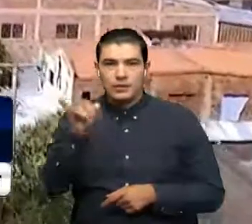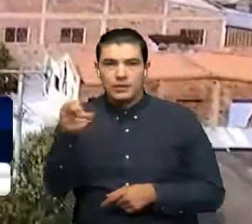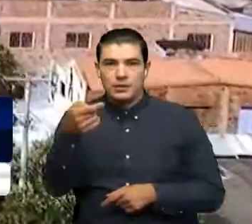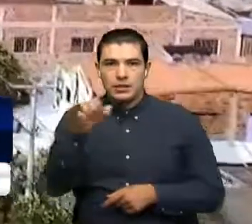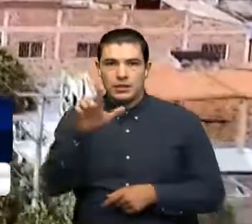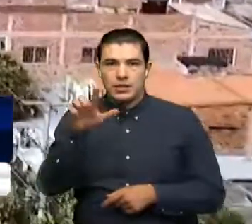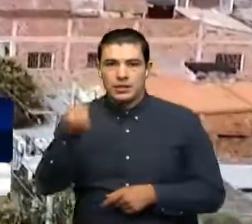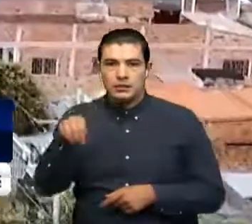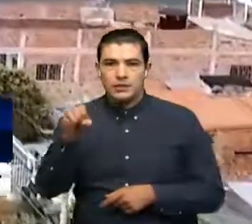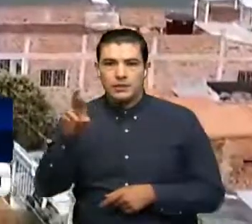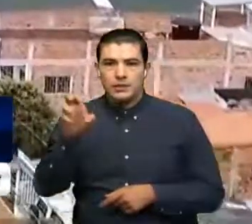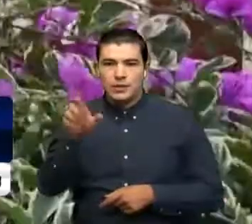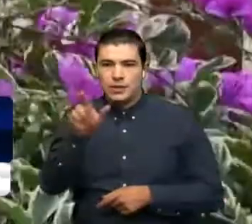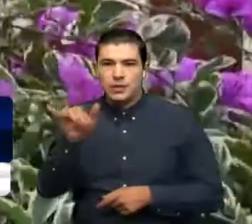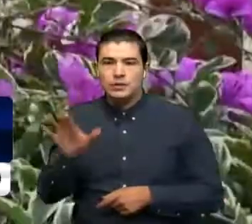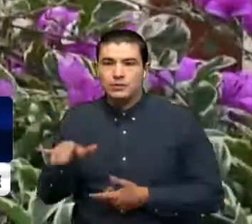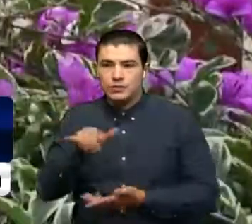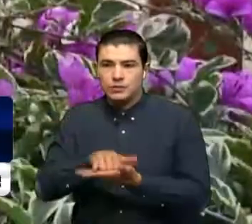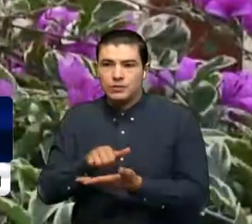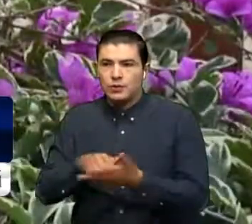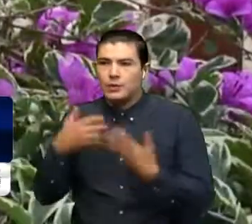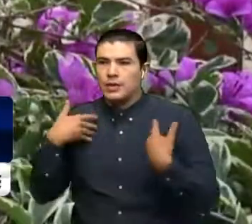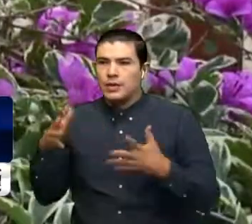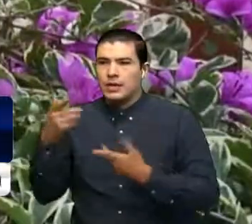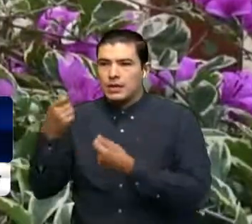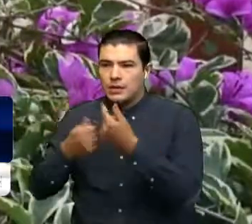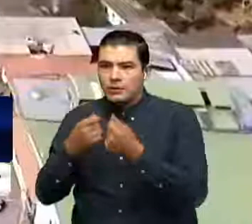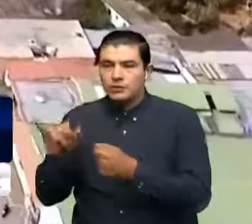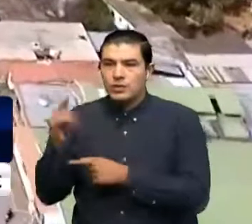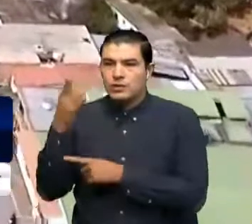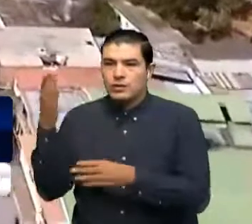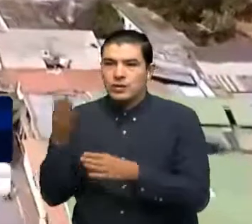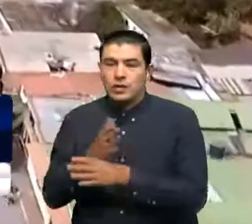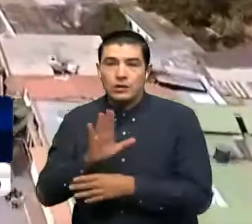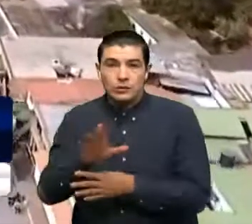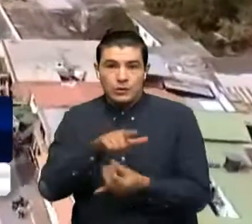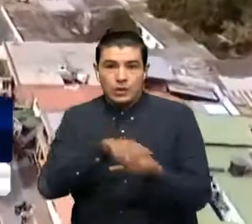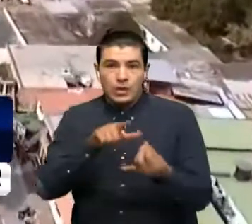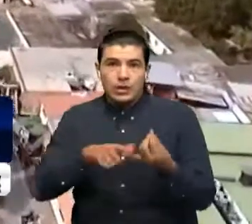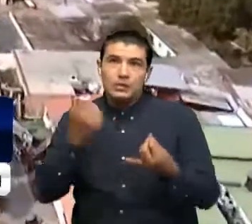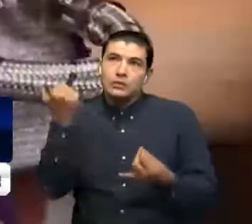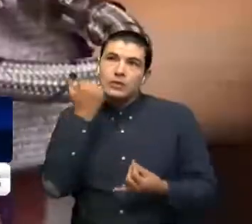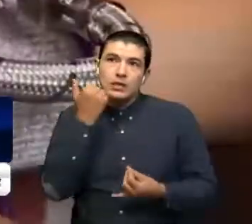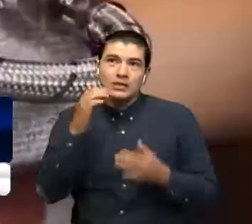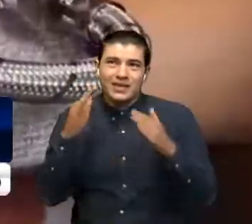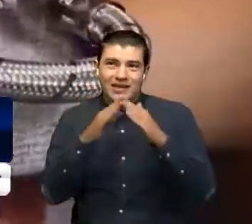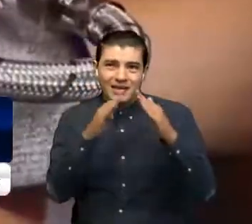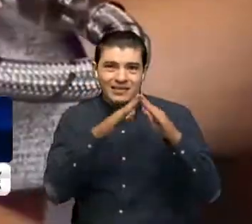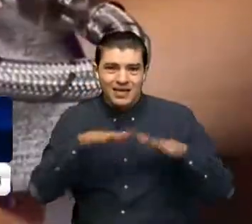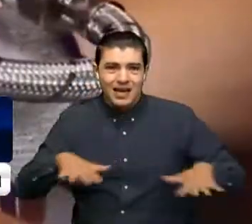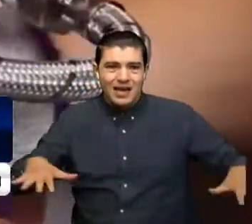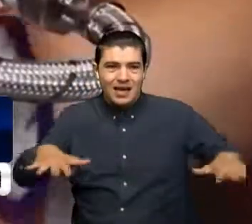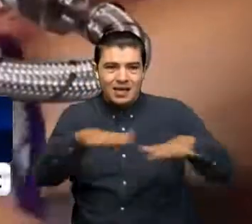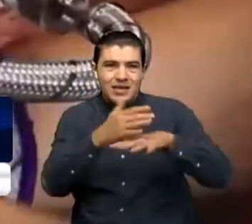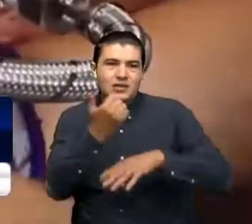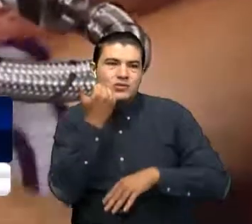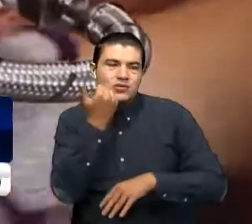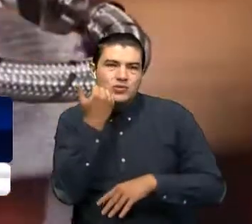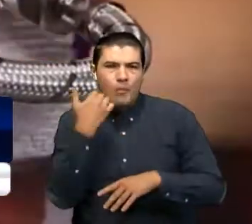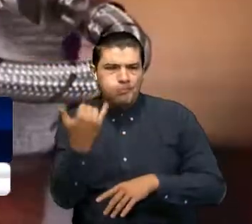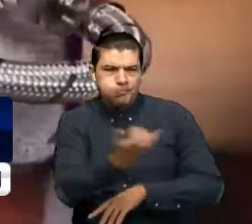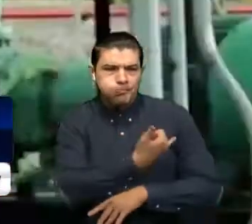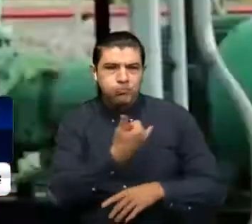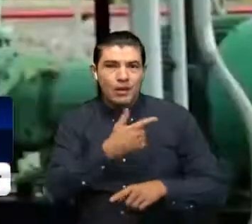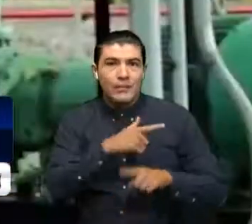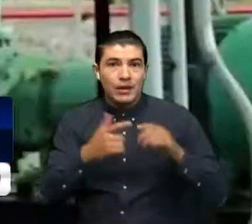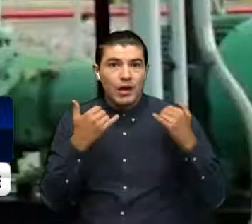y demanda, los extremos de cualquier negocio productivo. En el caso del gas domiciliario para el área metropolitana, existen. Y